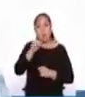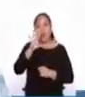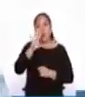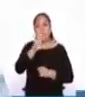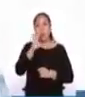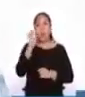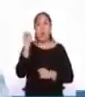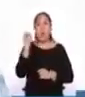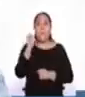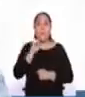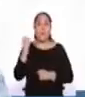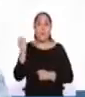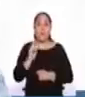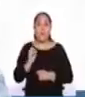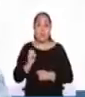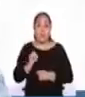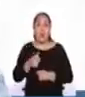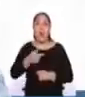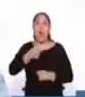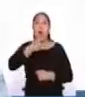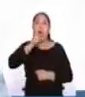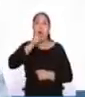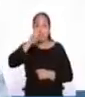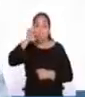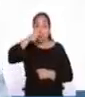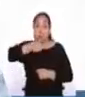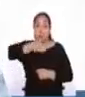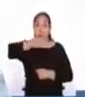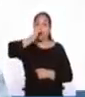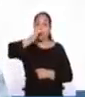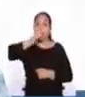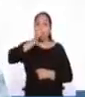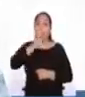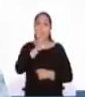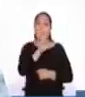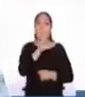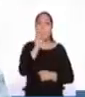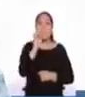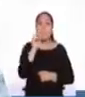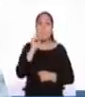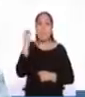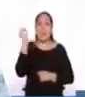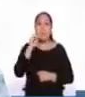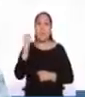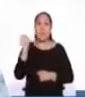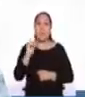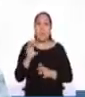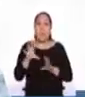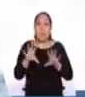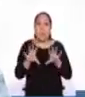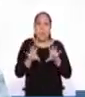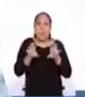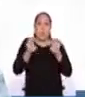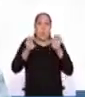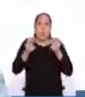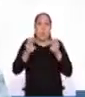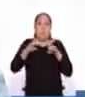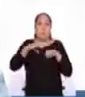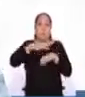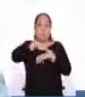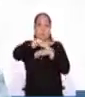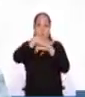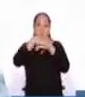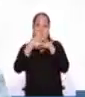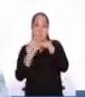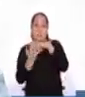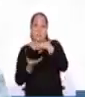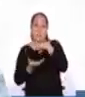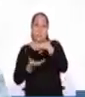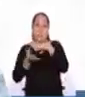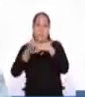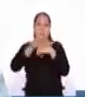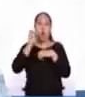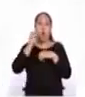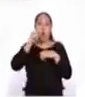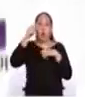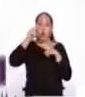esta cantidad, el 70% está congelada en glaciares y en las capas acuíferas